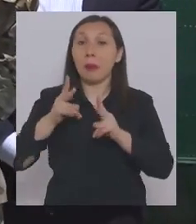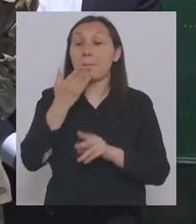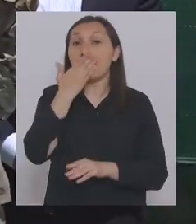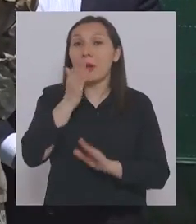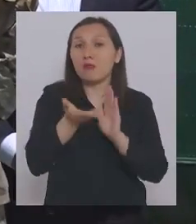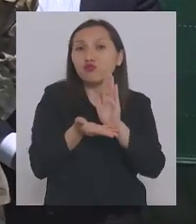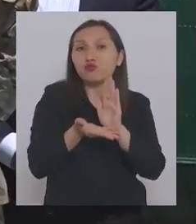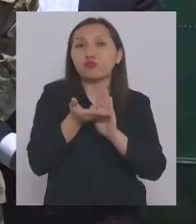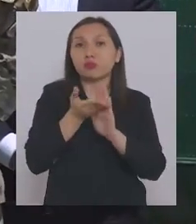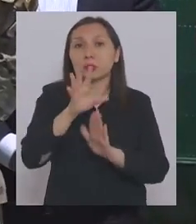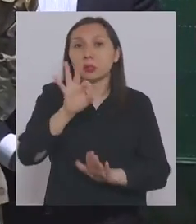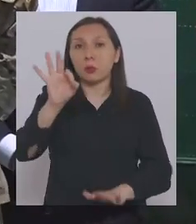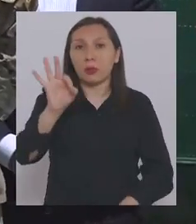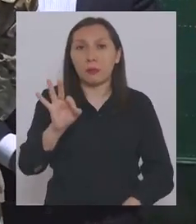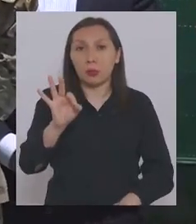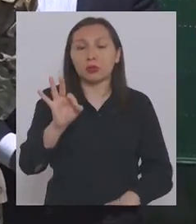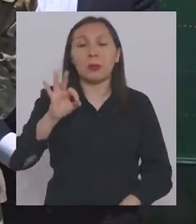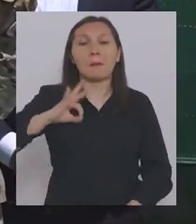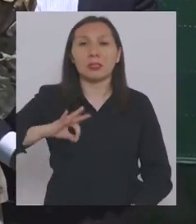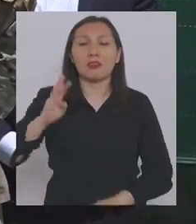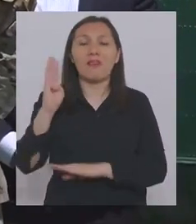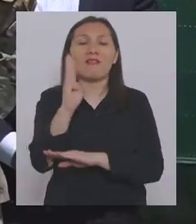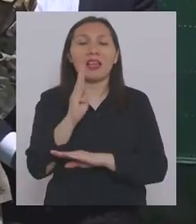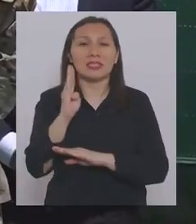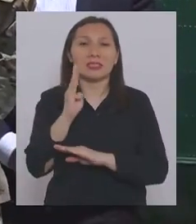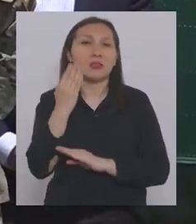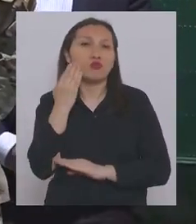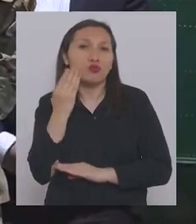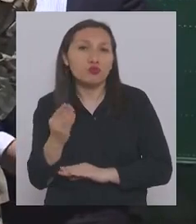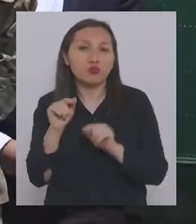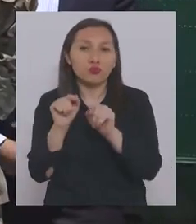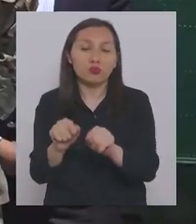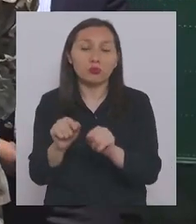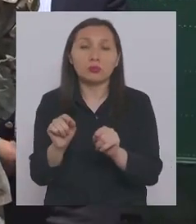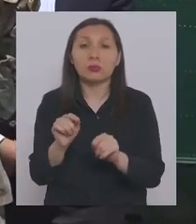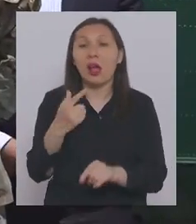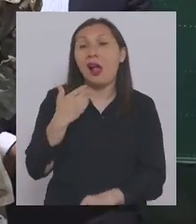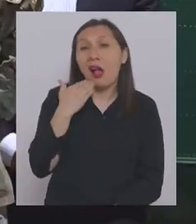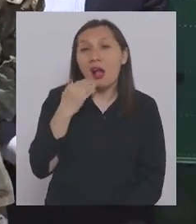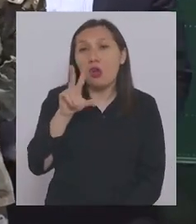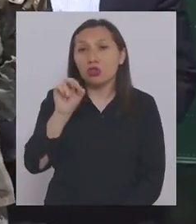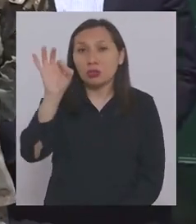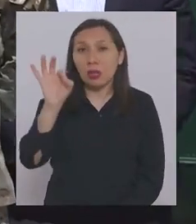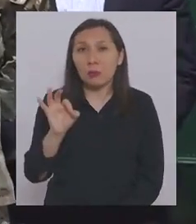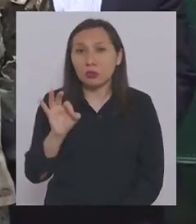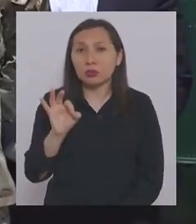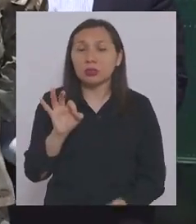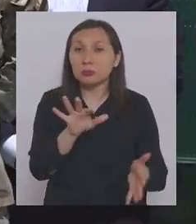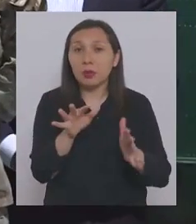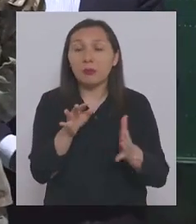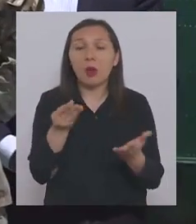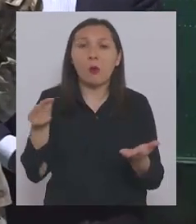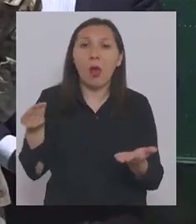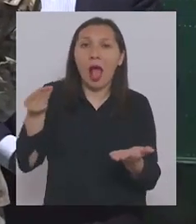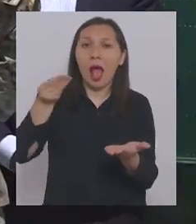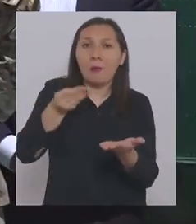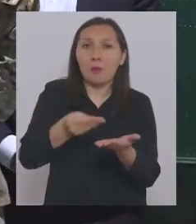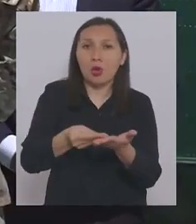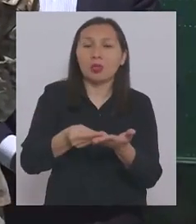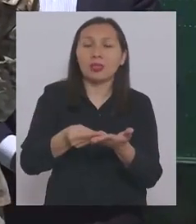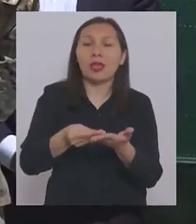en un 50% la pensión básica solidaria y en casi un 80% promedio el aporte previsional